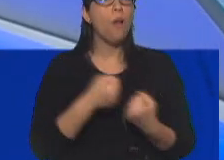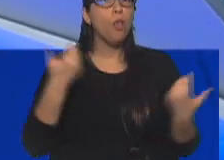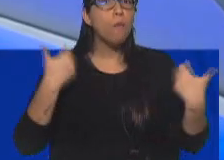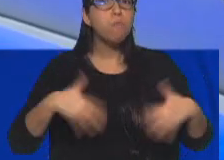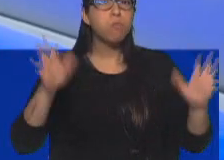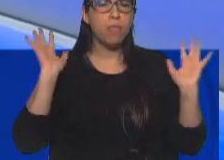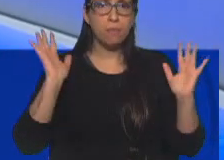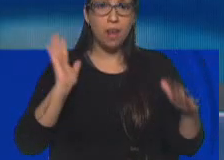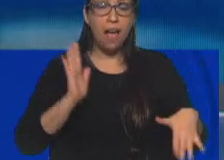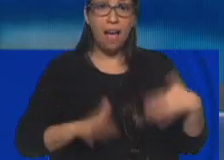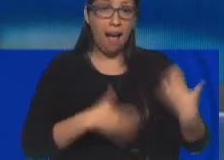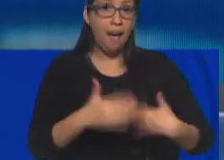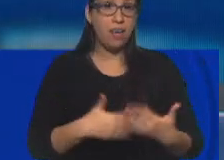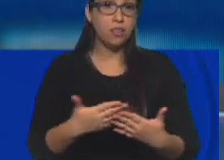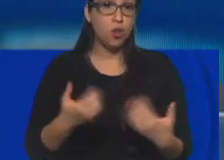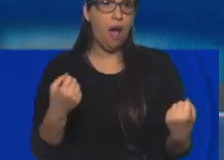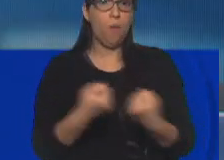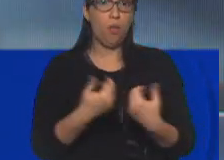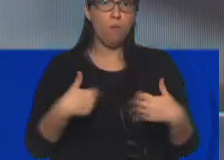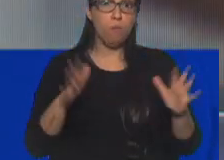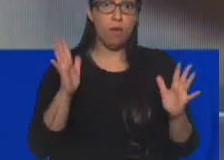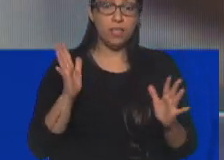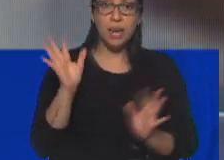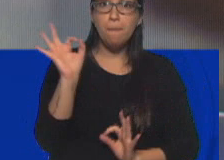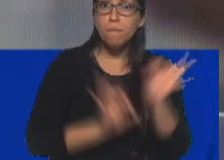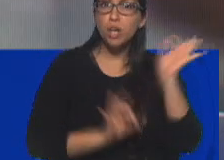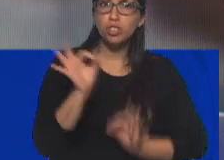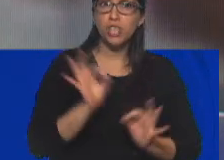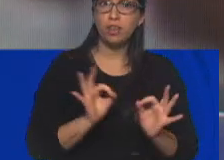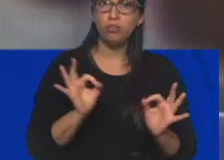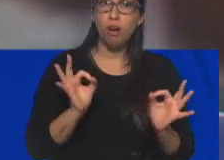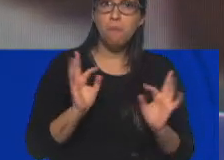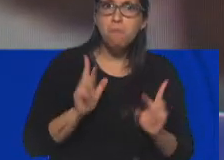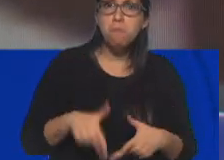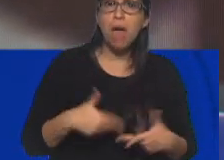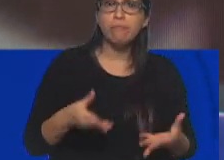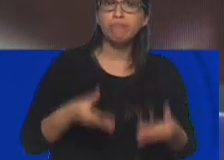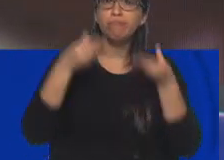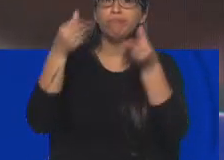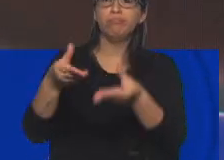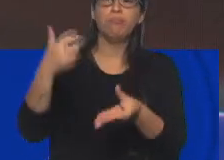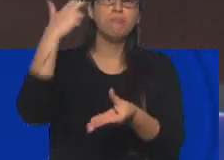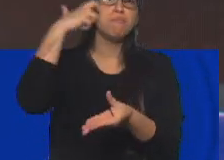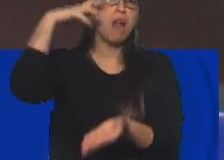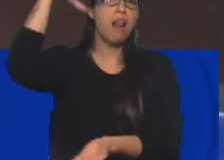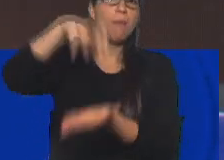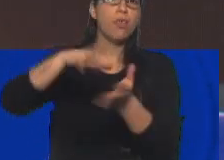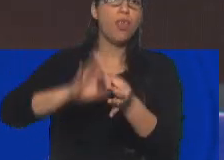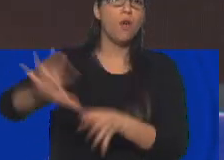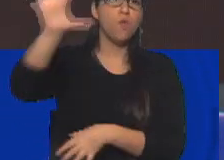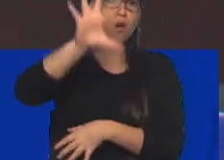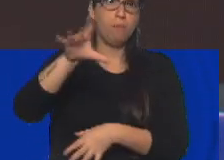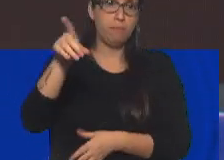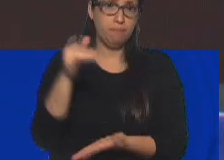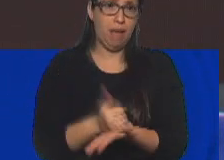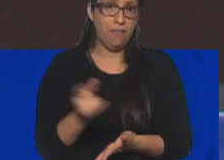Avanzó mucho este último año. Digo, ya es un proyecto o un acuerdo que está en el Parlamento Europeo, que no es un dato menor